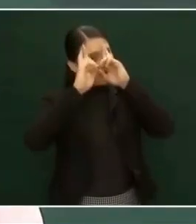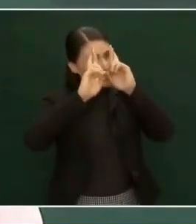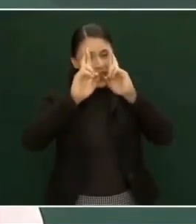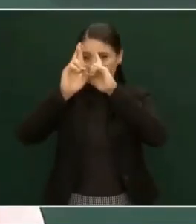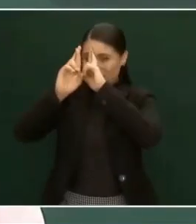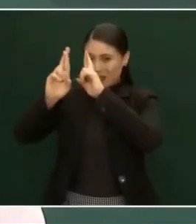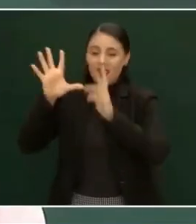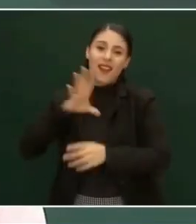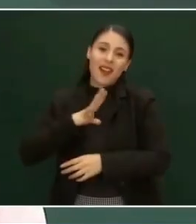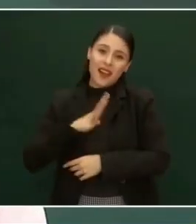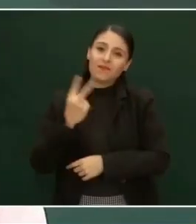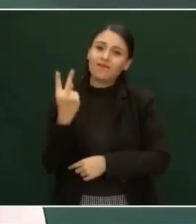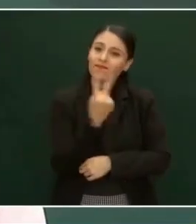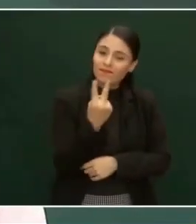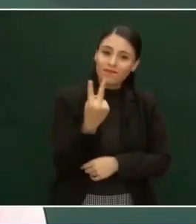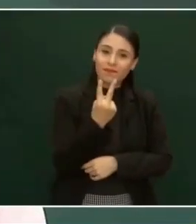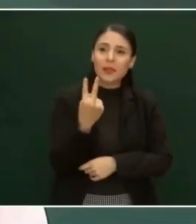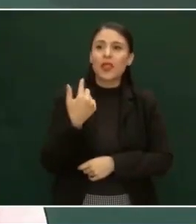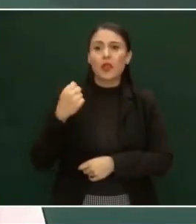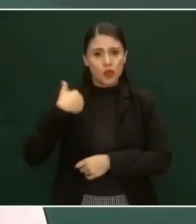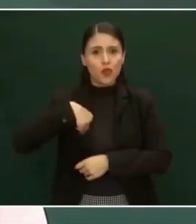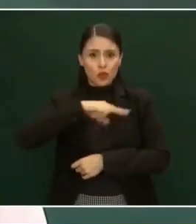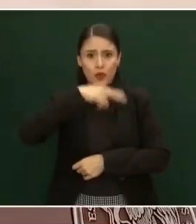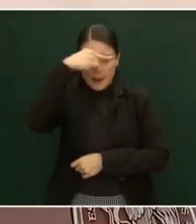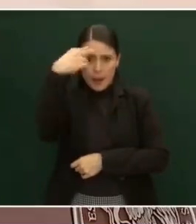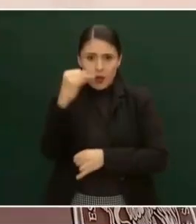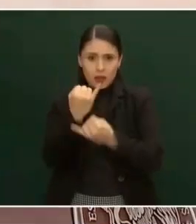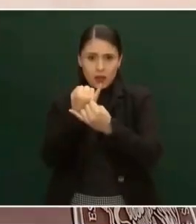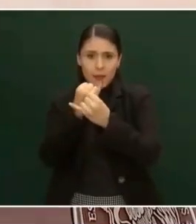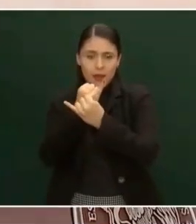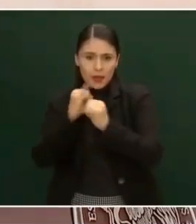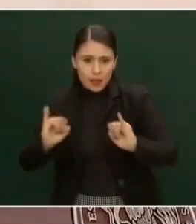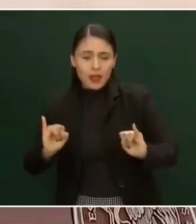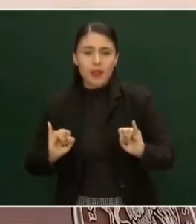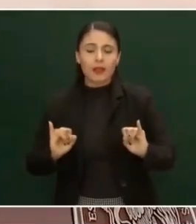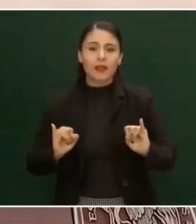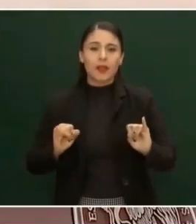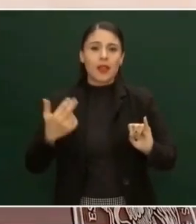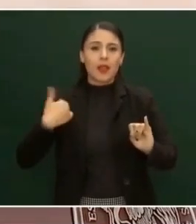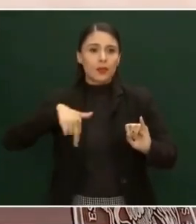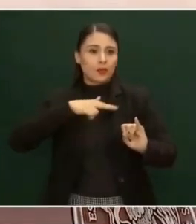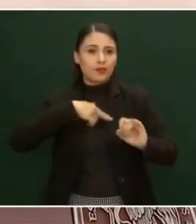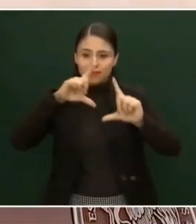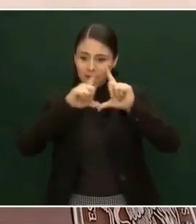respeta nuestra independencia nuestra soberanía